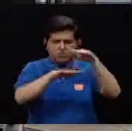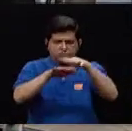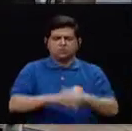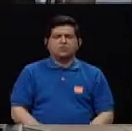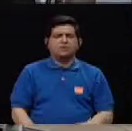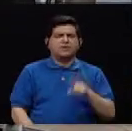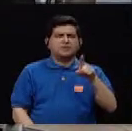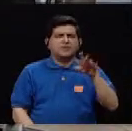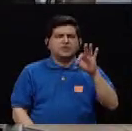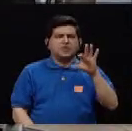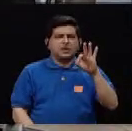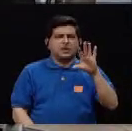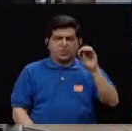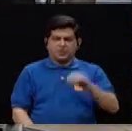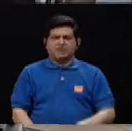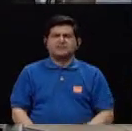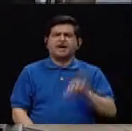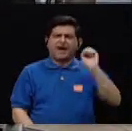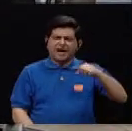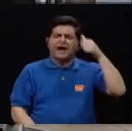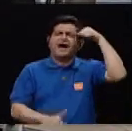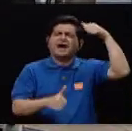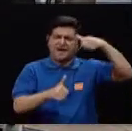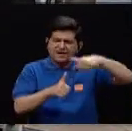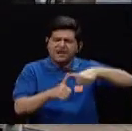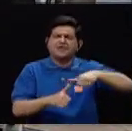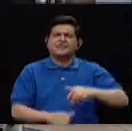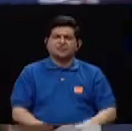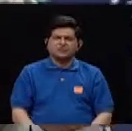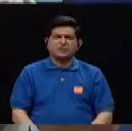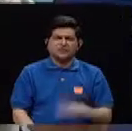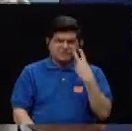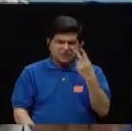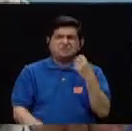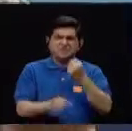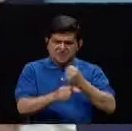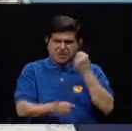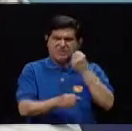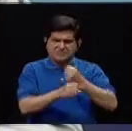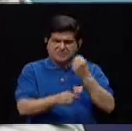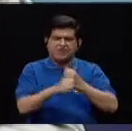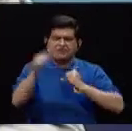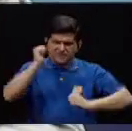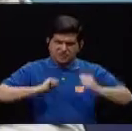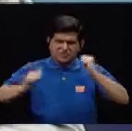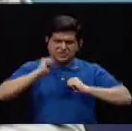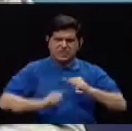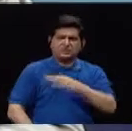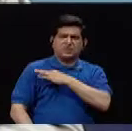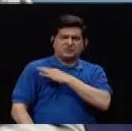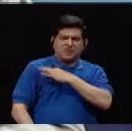en 1990. Sí, sí, la recuerdo. Sí, sí. Vi la obra. Sí.